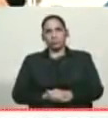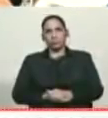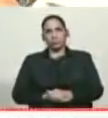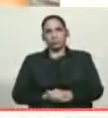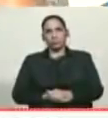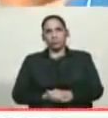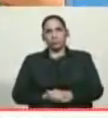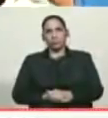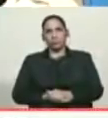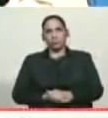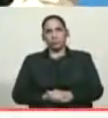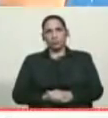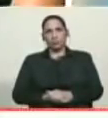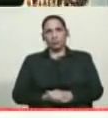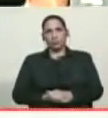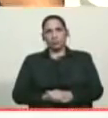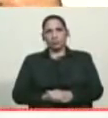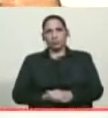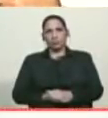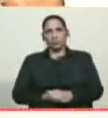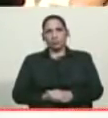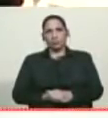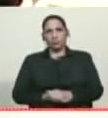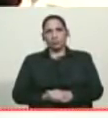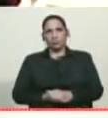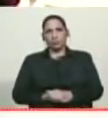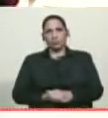quién? Hugo Carvajal. ¿Qué pasó con Hugo Carvajal?